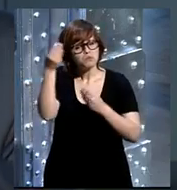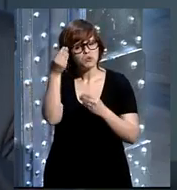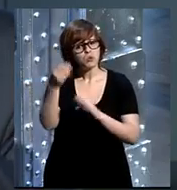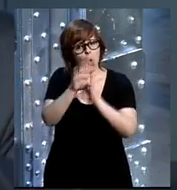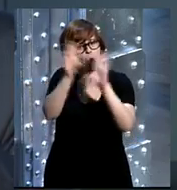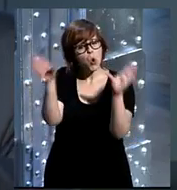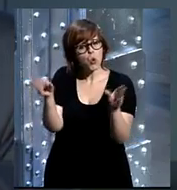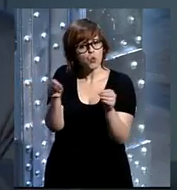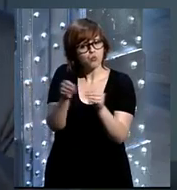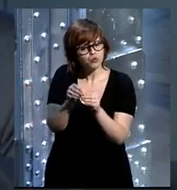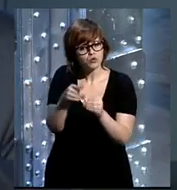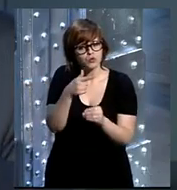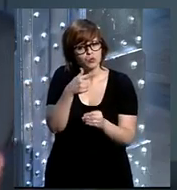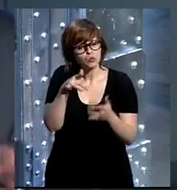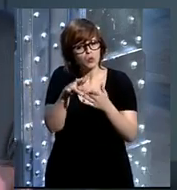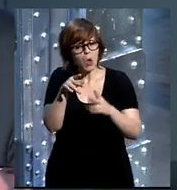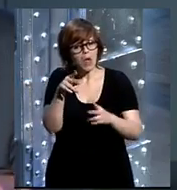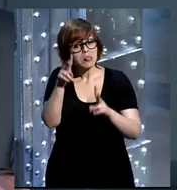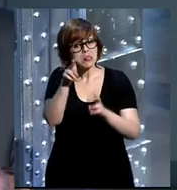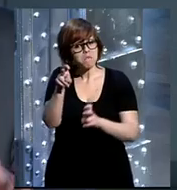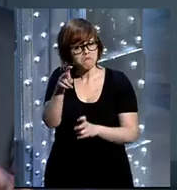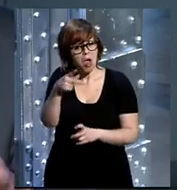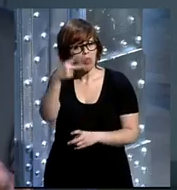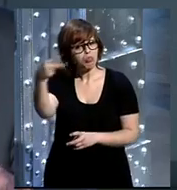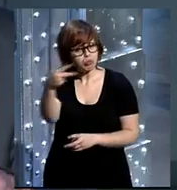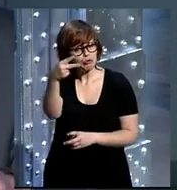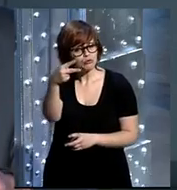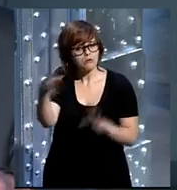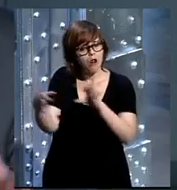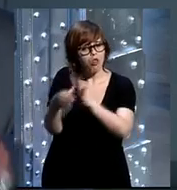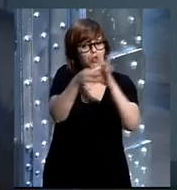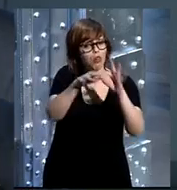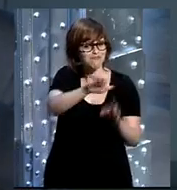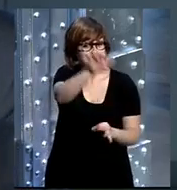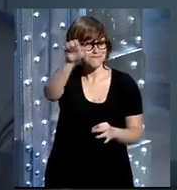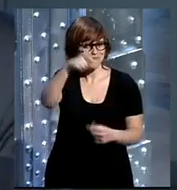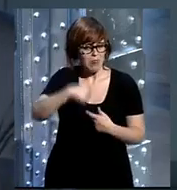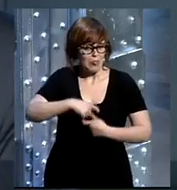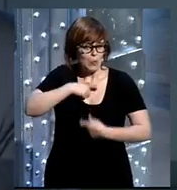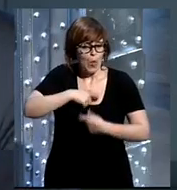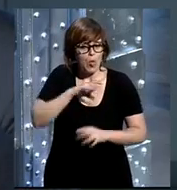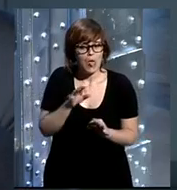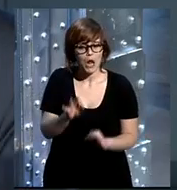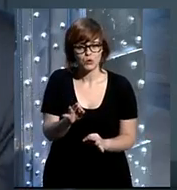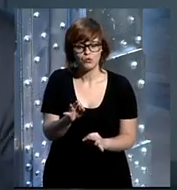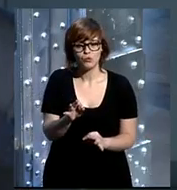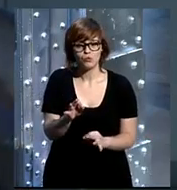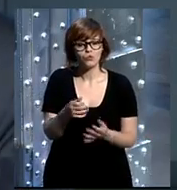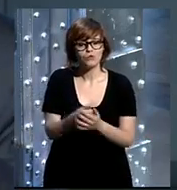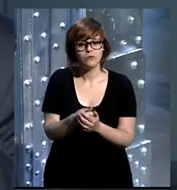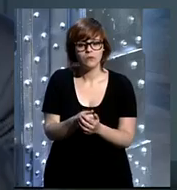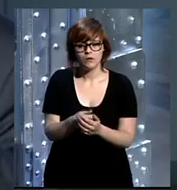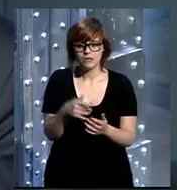en los ciudadanos europeos, los individuos, ¿no? Y es que nadie duda de que hay que otorgar al individuo